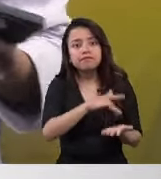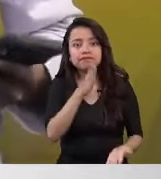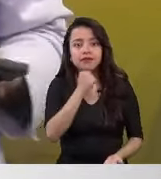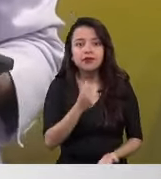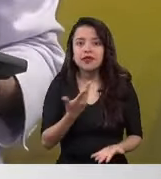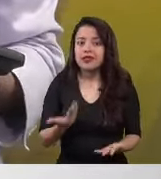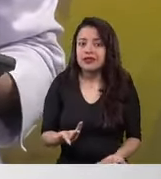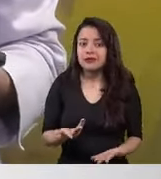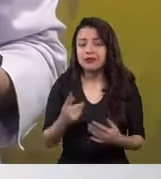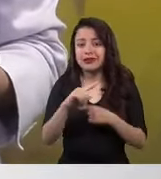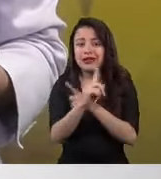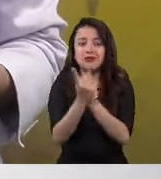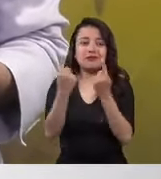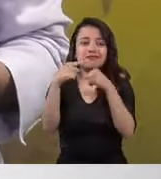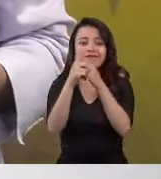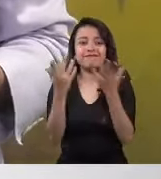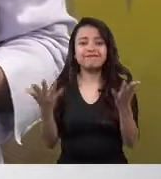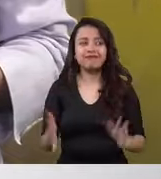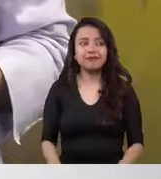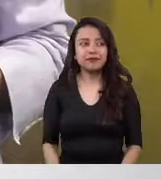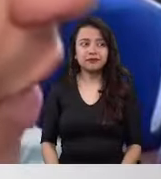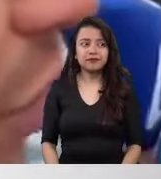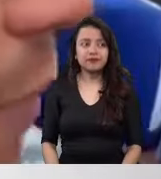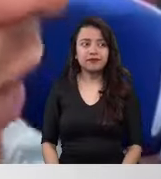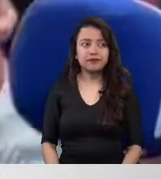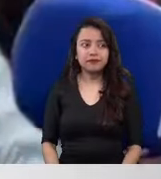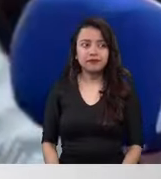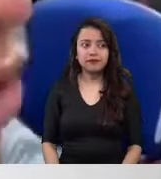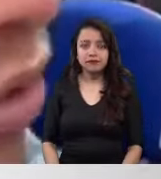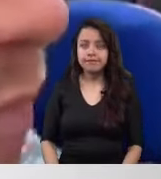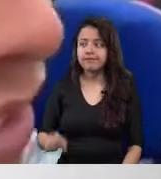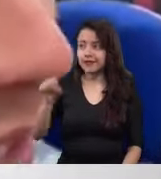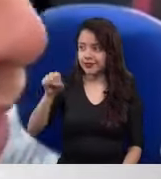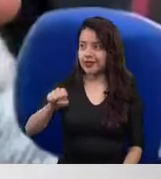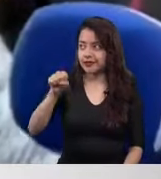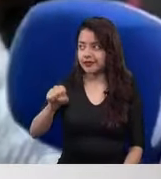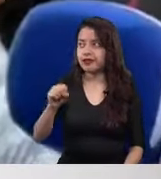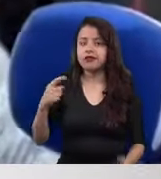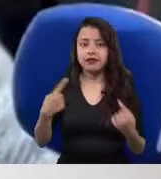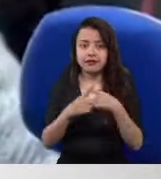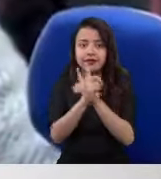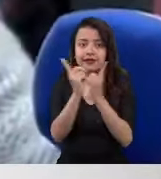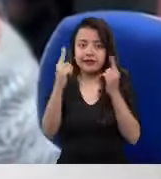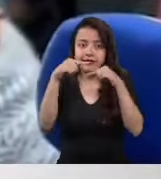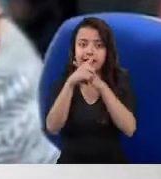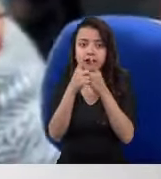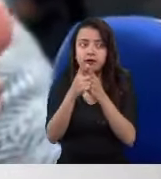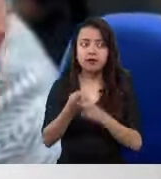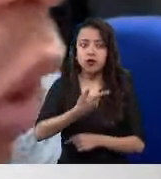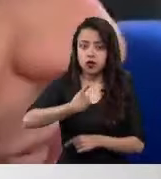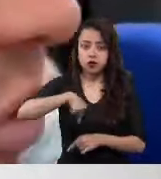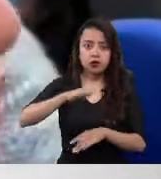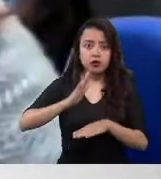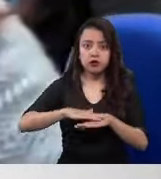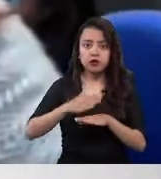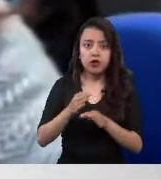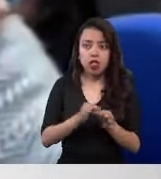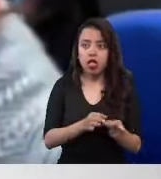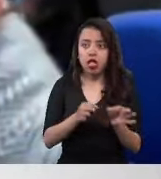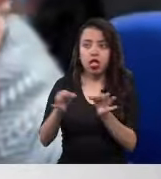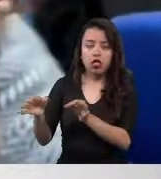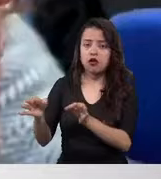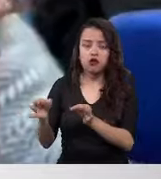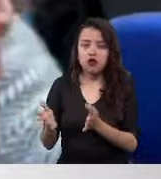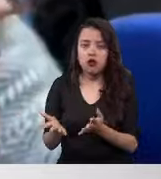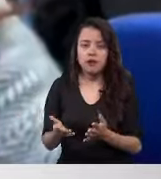tema que está demasiado enredado? Es un tema que está demasiado enredado, y no porque nosotros queramos posponer el pago o porque nosotros no